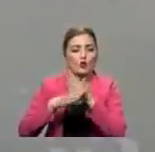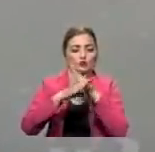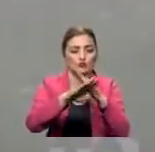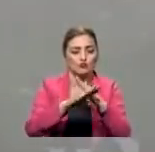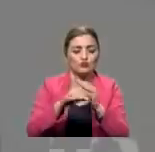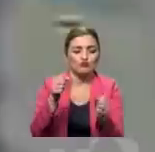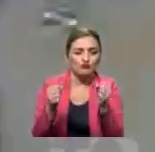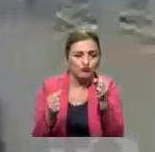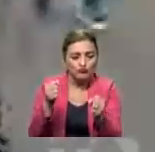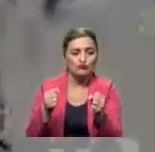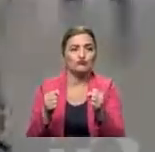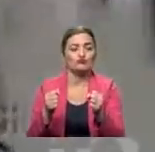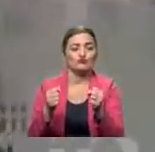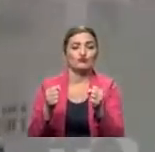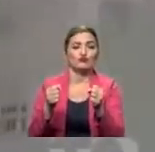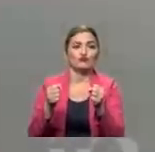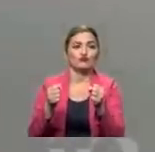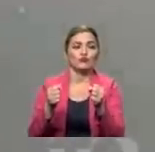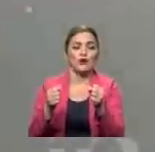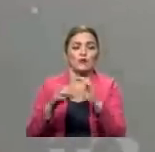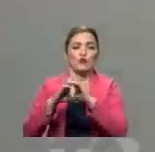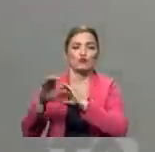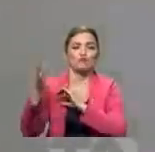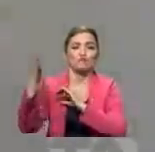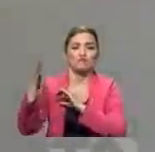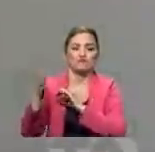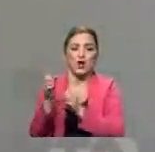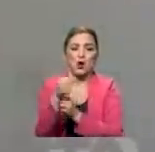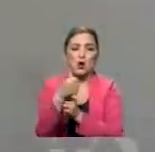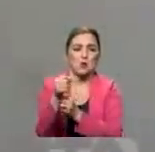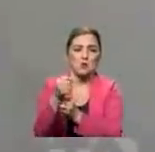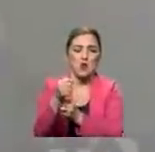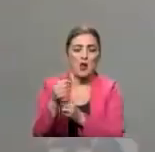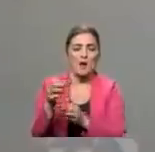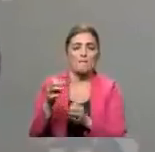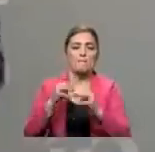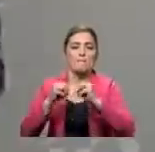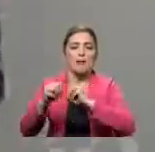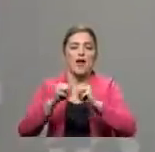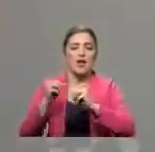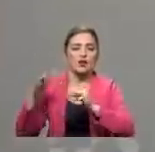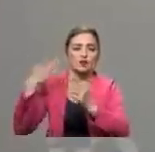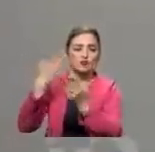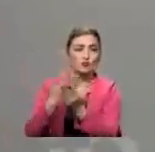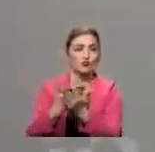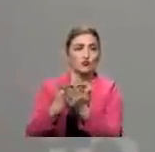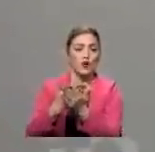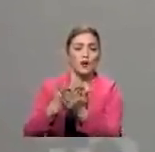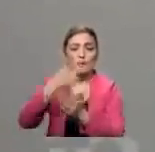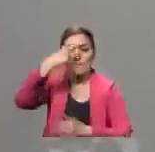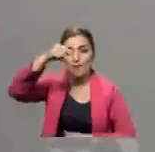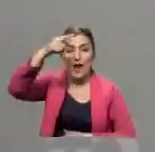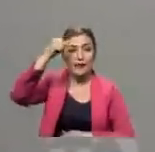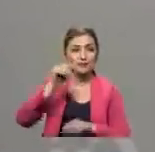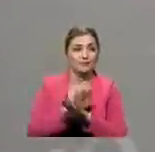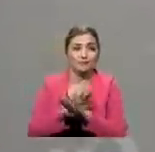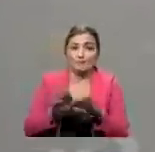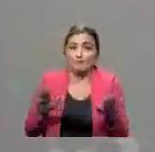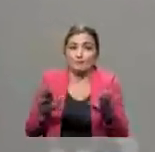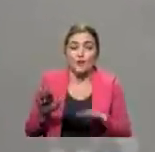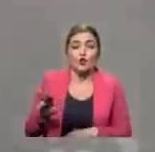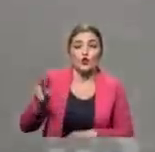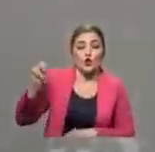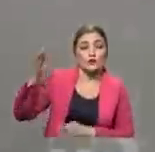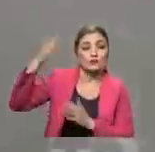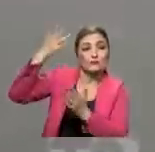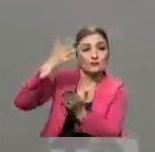al transporte que está un poco restringido. Ecovía, Metrobús llegan solo hasta el sector del Playón de la Marín y desde el norte